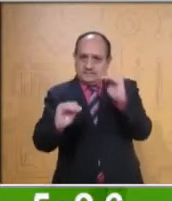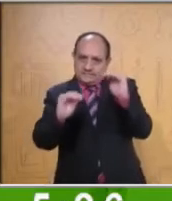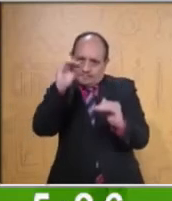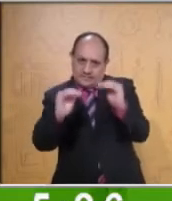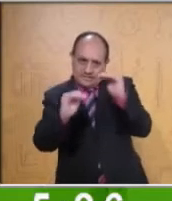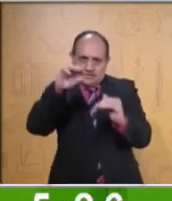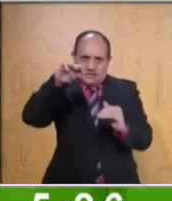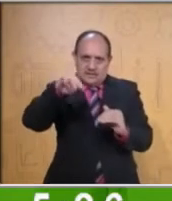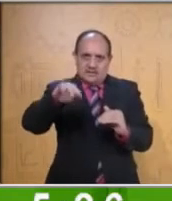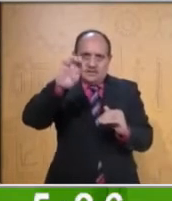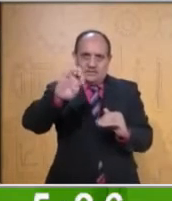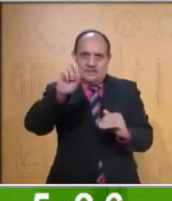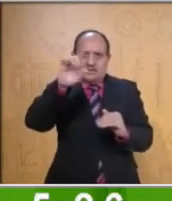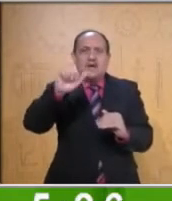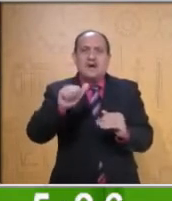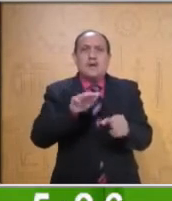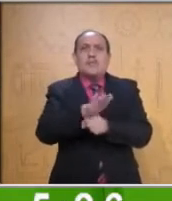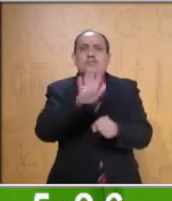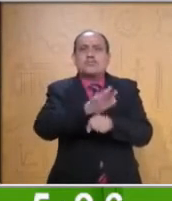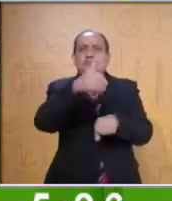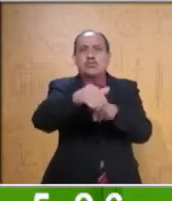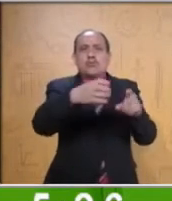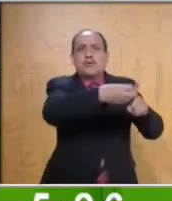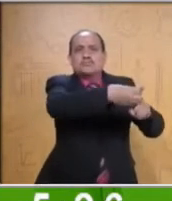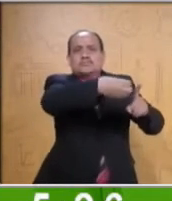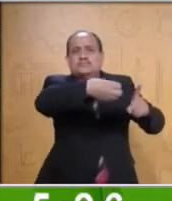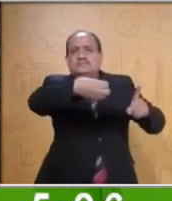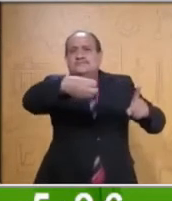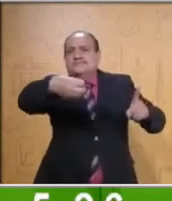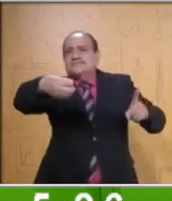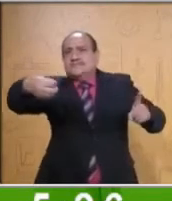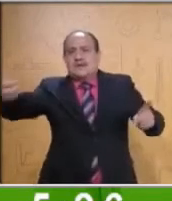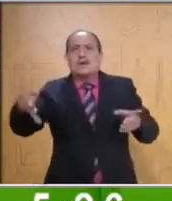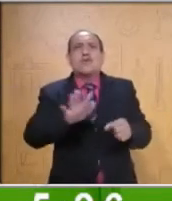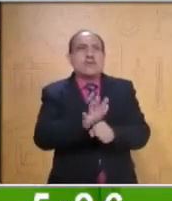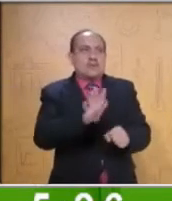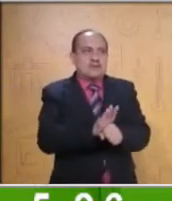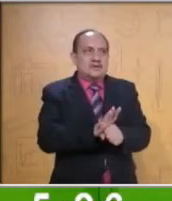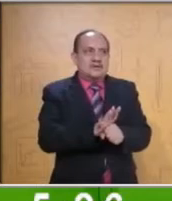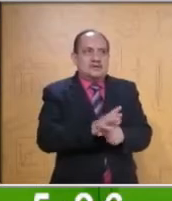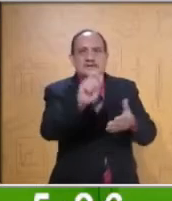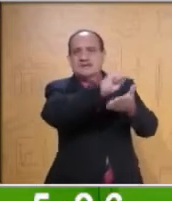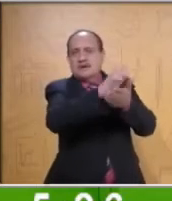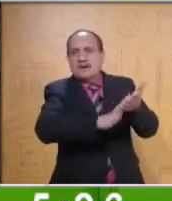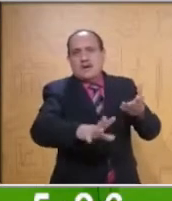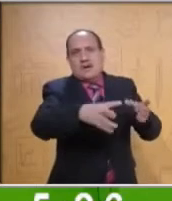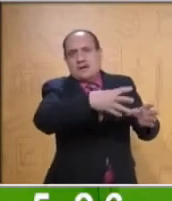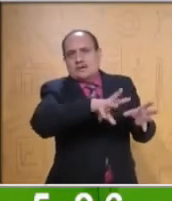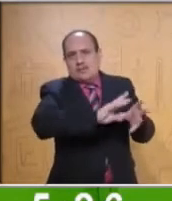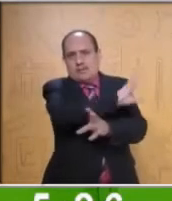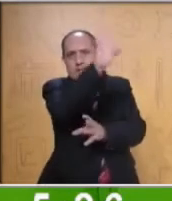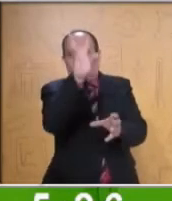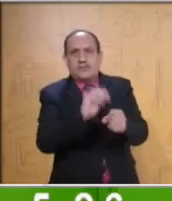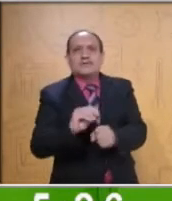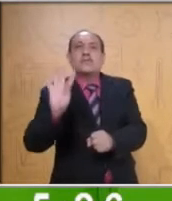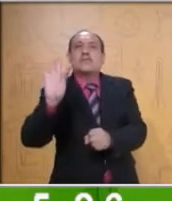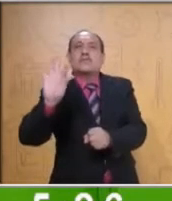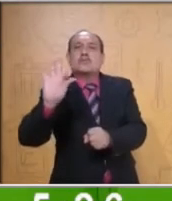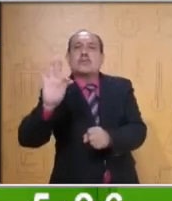datos. ¿Cuáles son los datos que estoy poniendo para los que nada más me escuchan? Estoy poniendo todas las 40